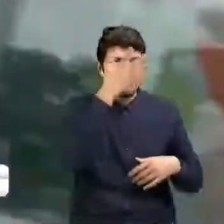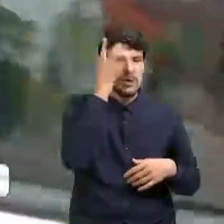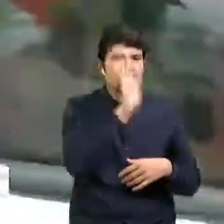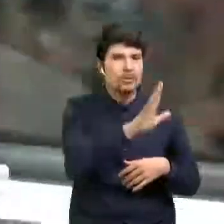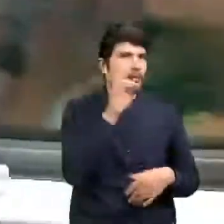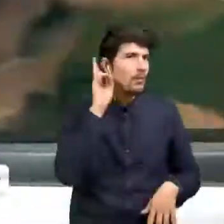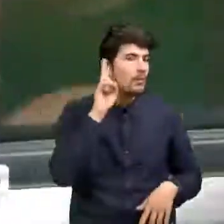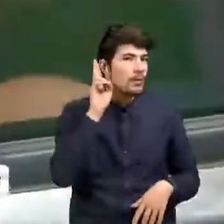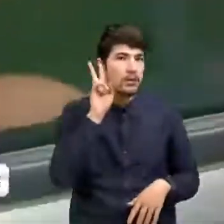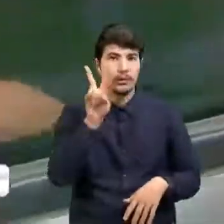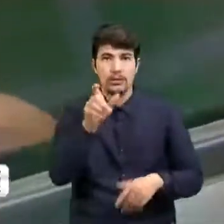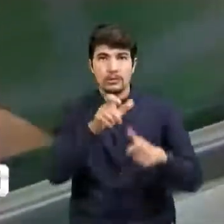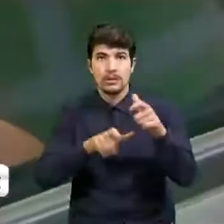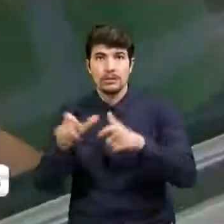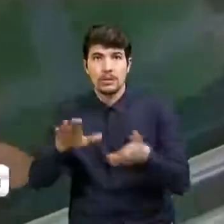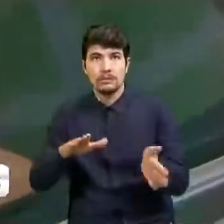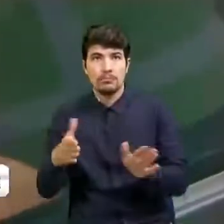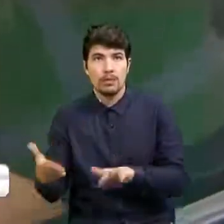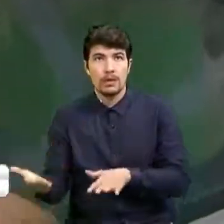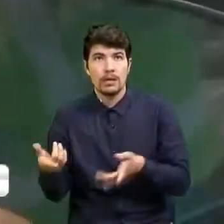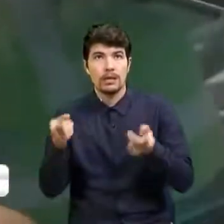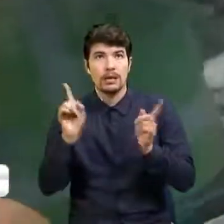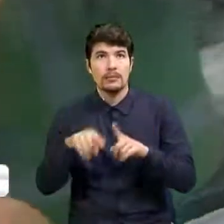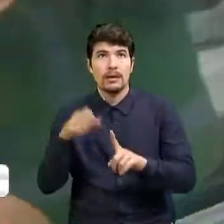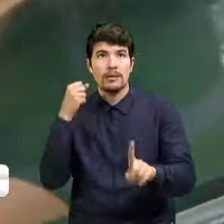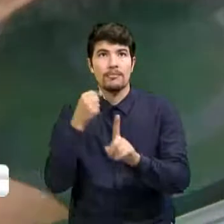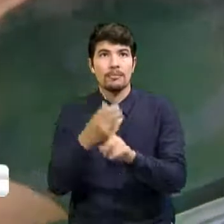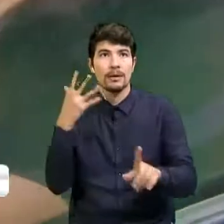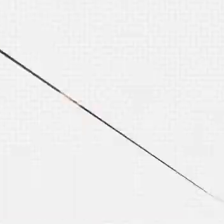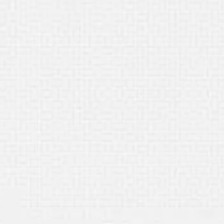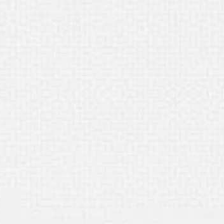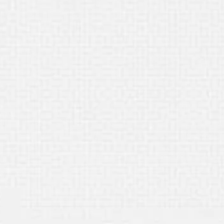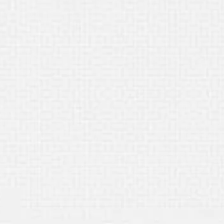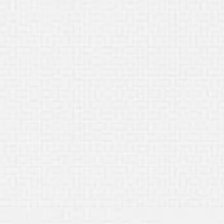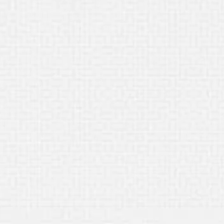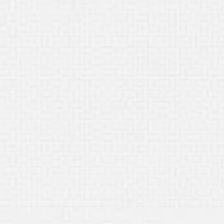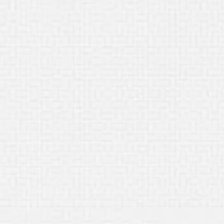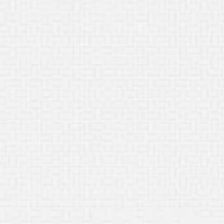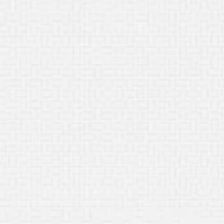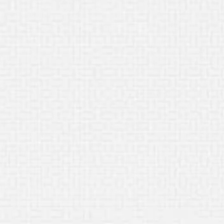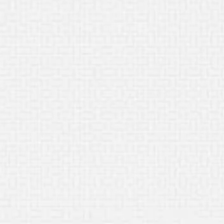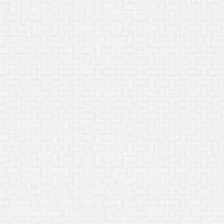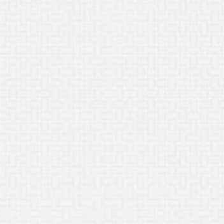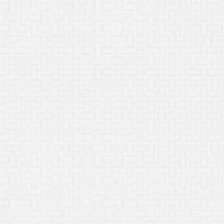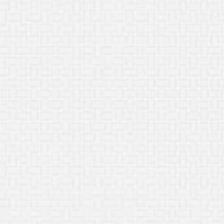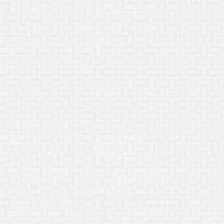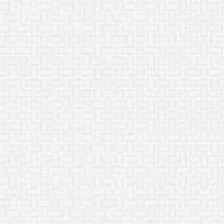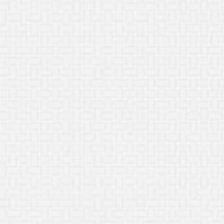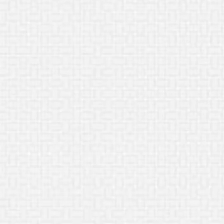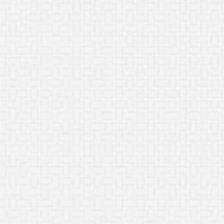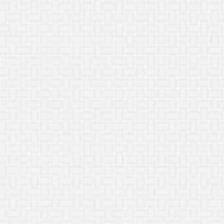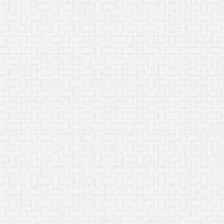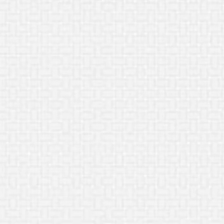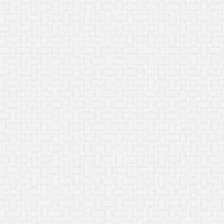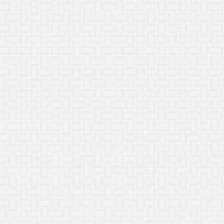embriaguez. Dos personas perdieron la vida en accidentes de tránsito. Canaltro.com